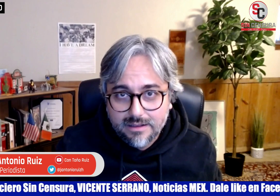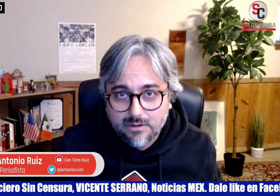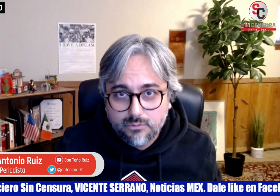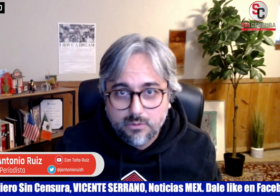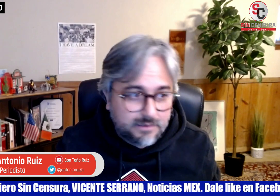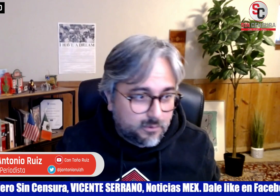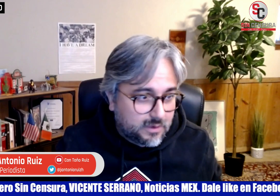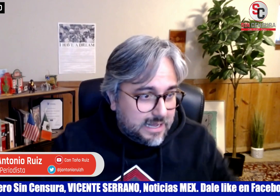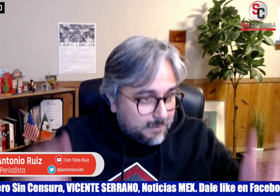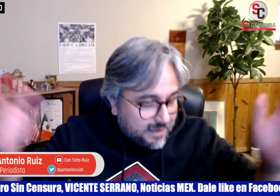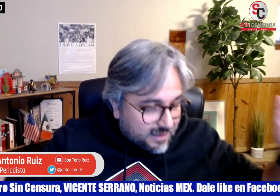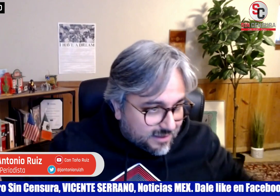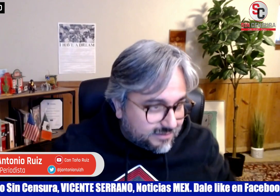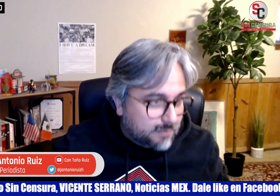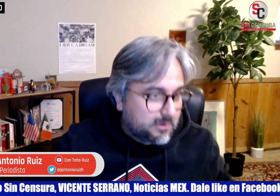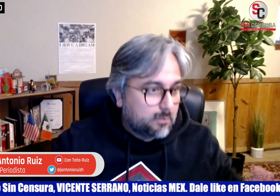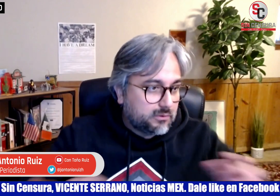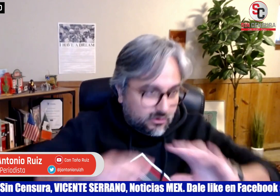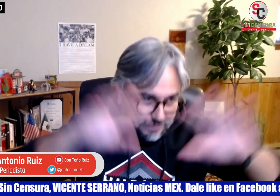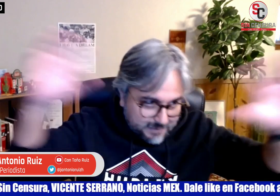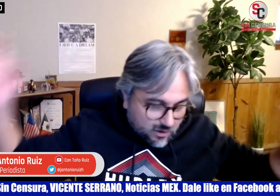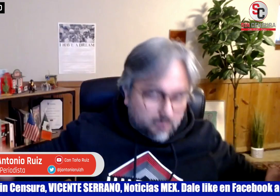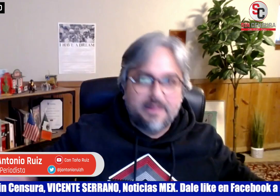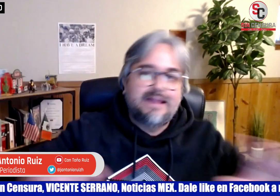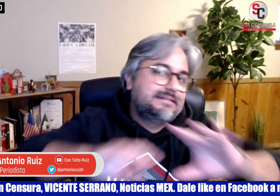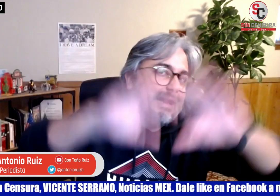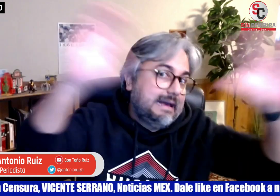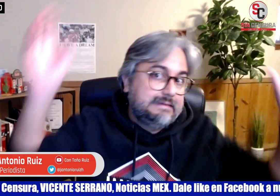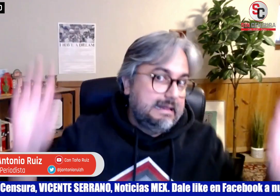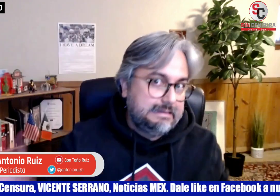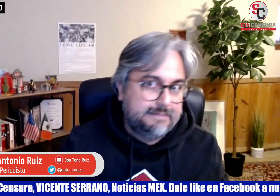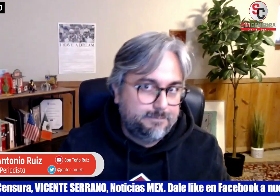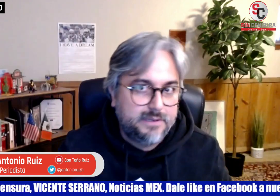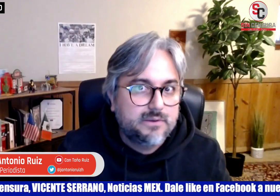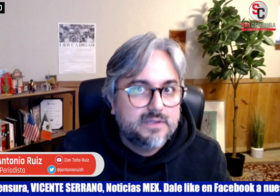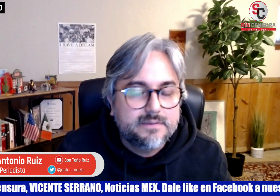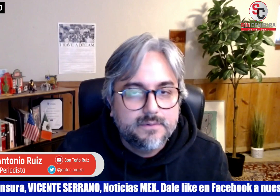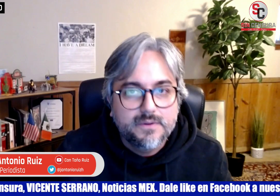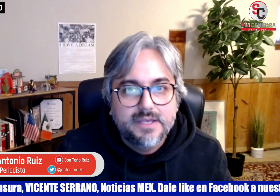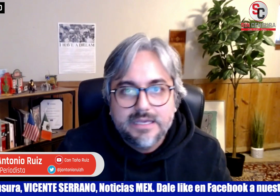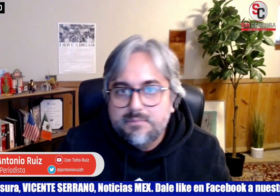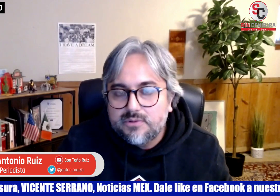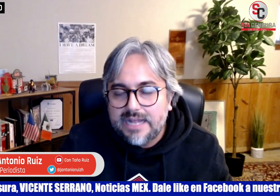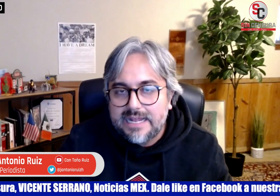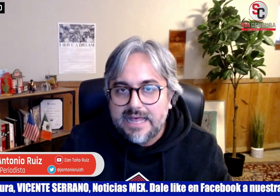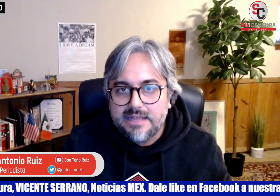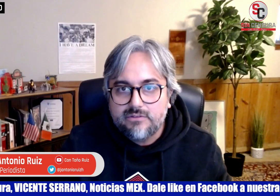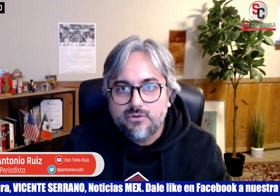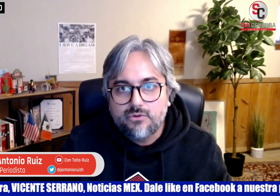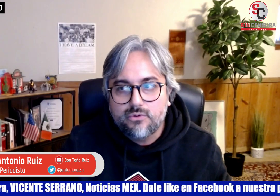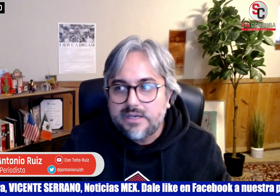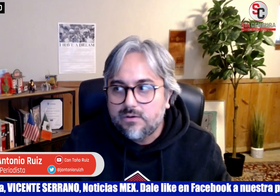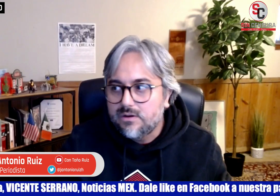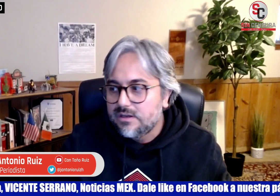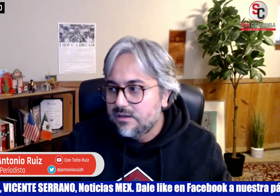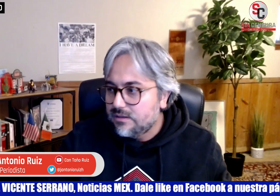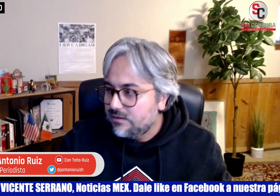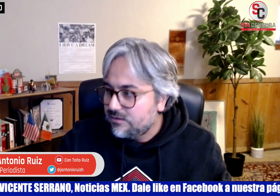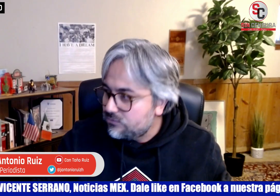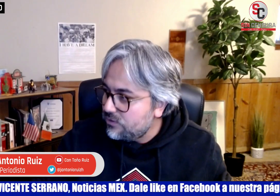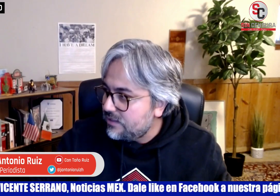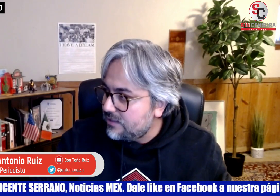Mola obtuvo ese programa, siempre lo pudieron también como de las cacas grandes del periodismo, y pues no era nada de eso. Su